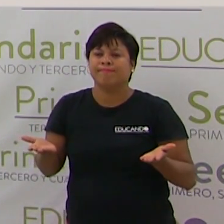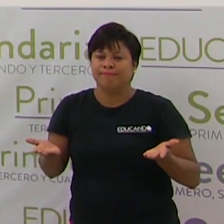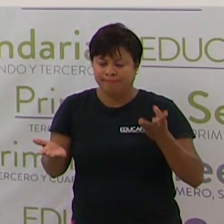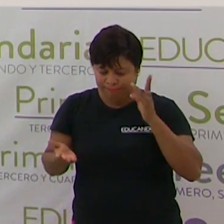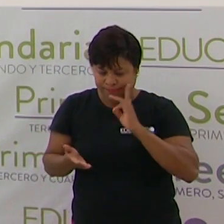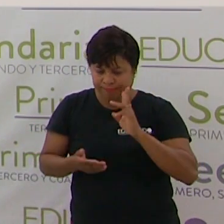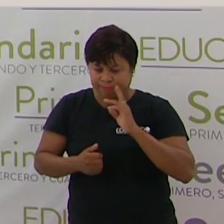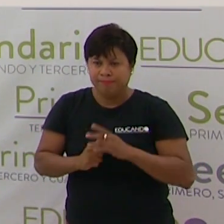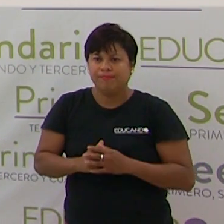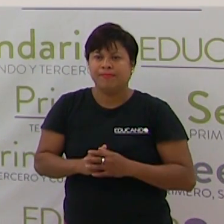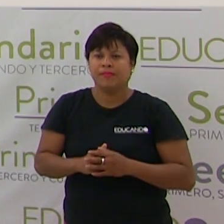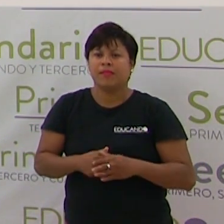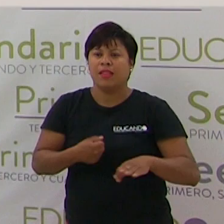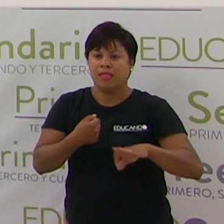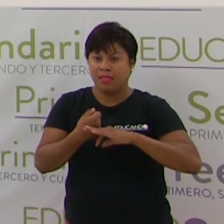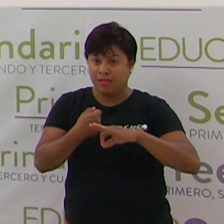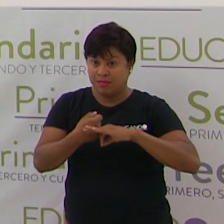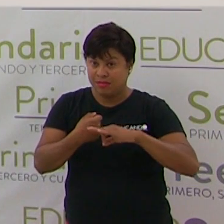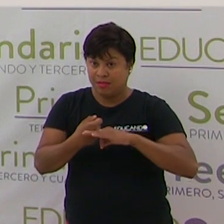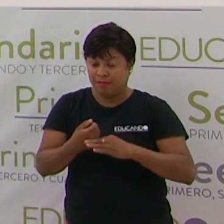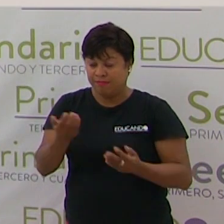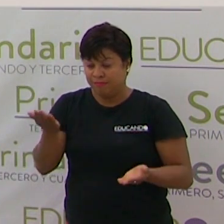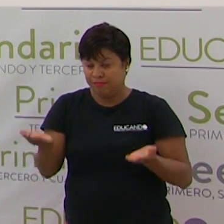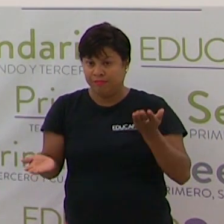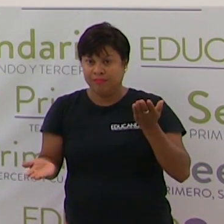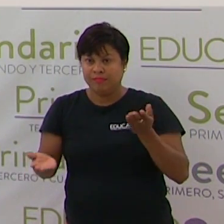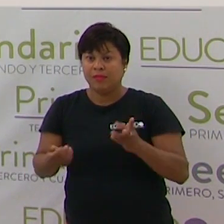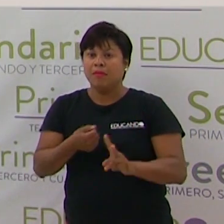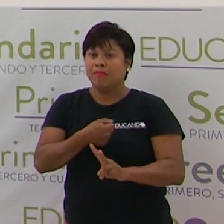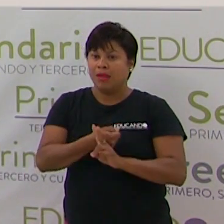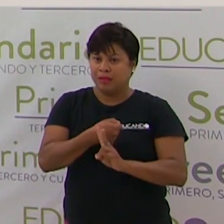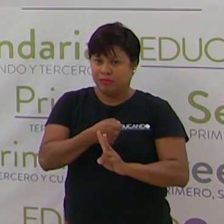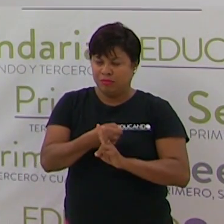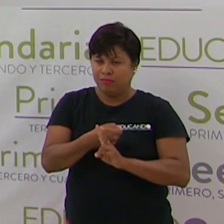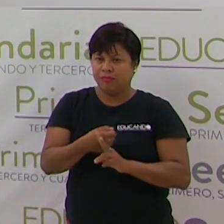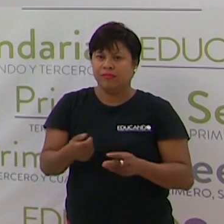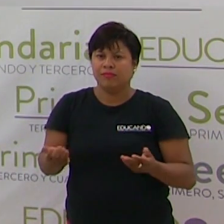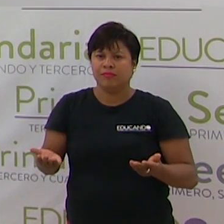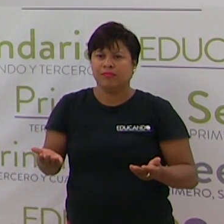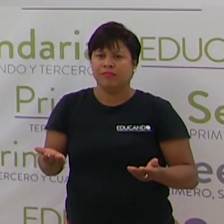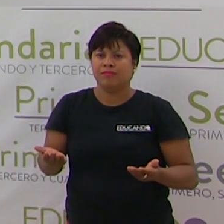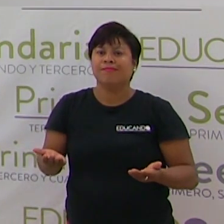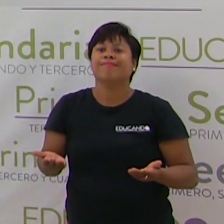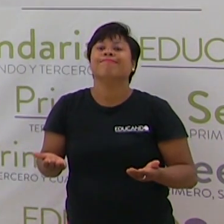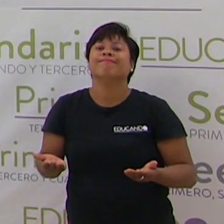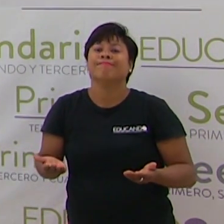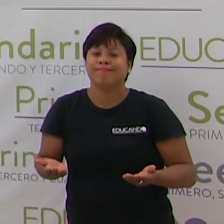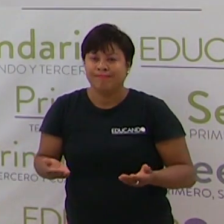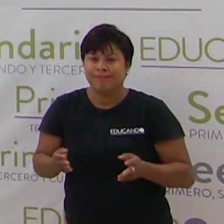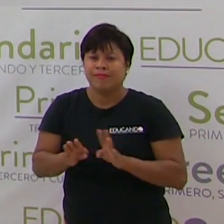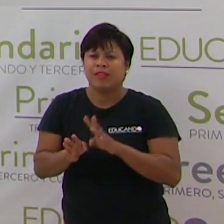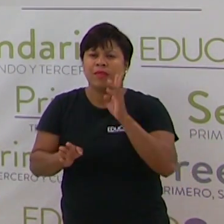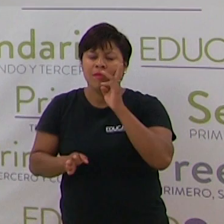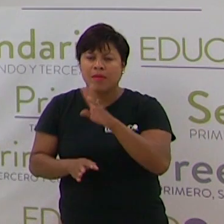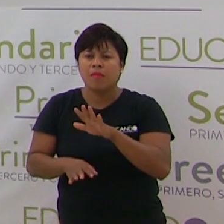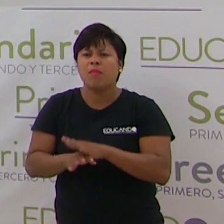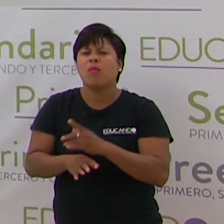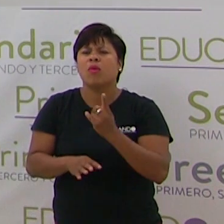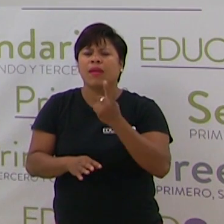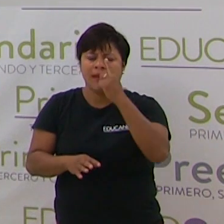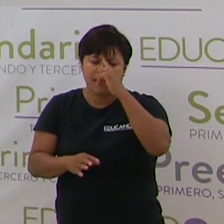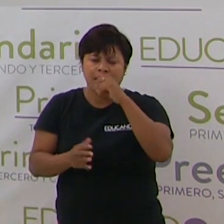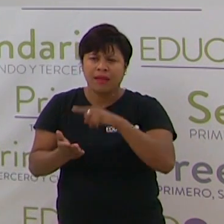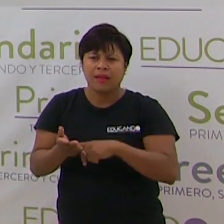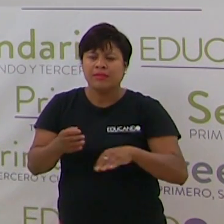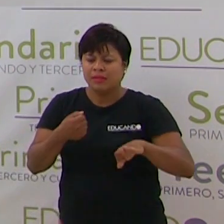Vamos a ver. Taza, vaso. ¿Qué tal? ¿Por qué crees que pesa más